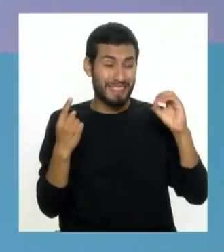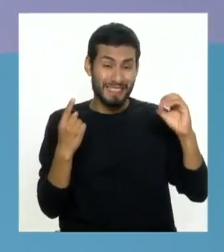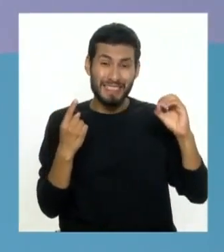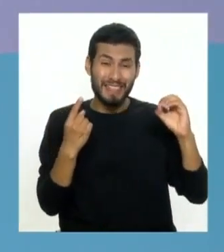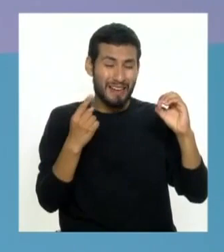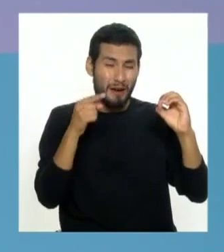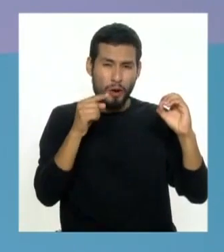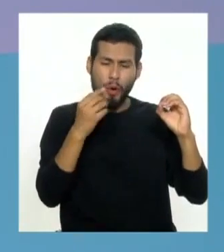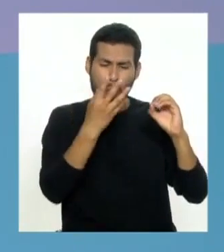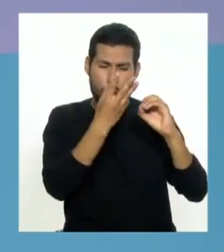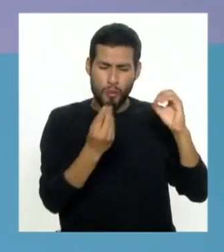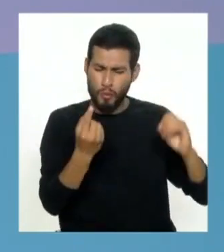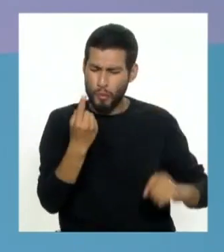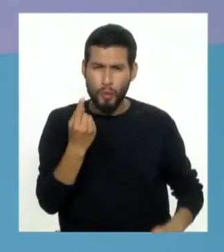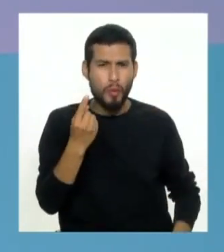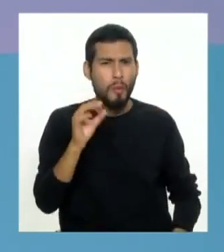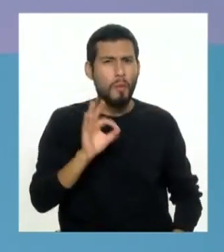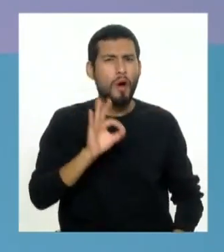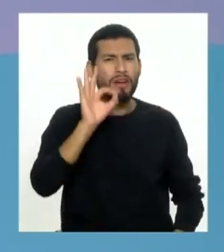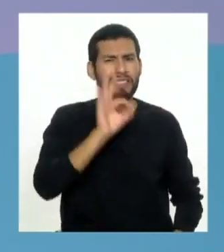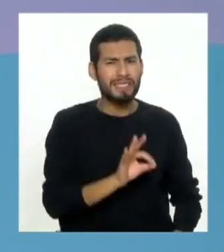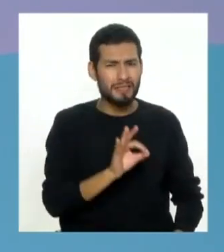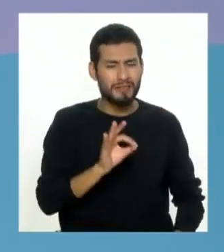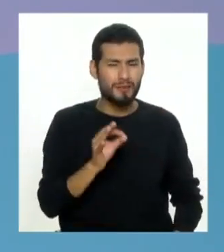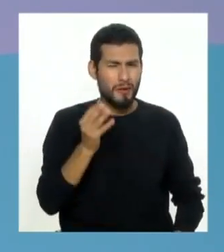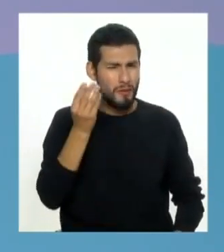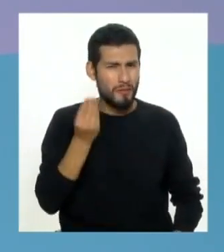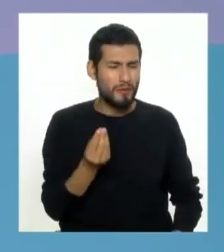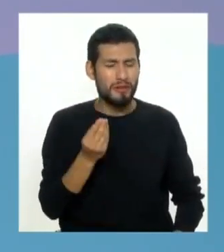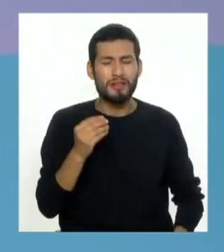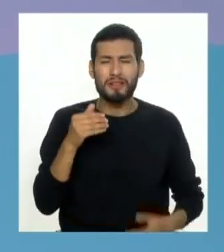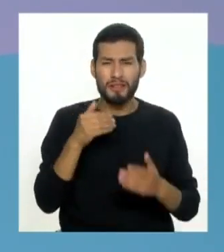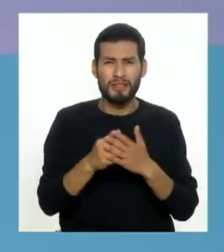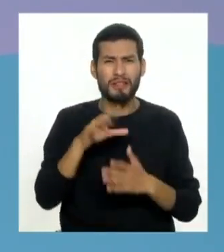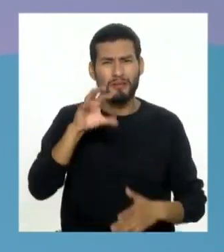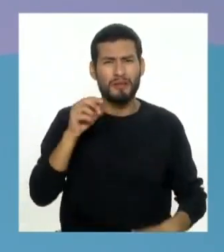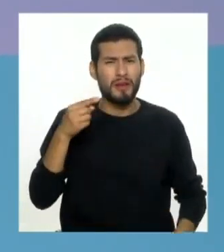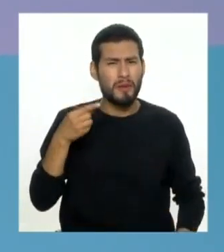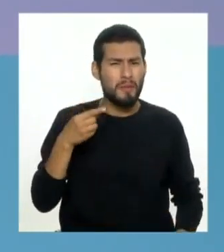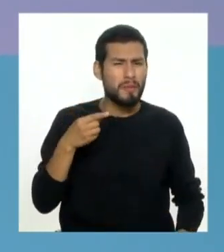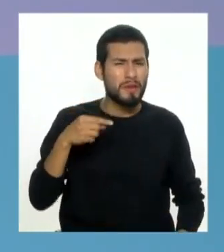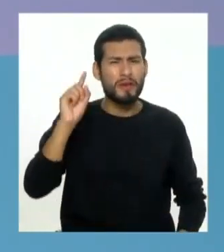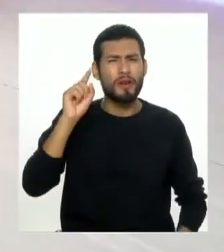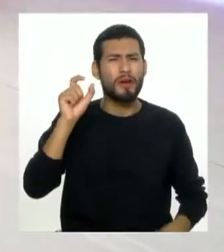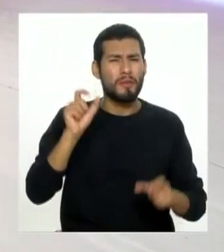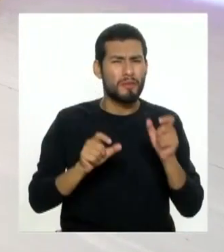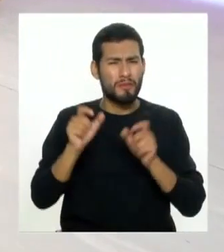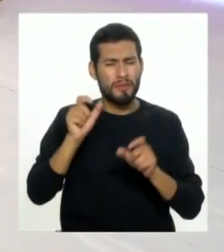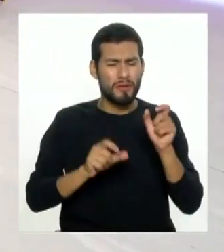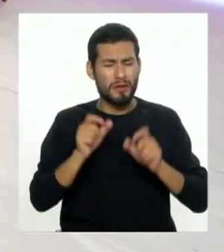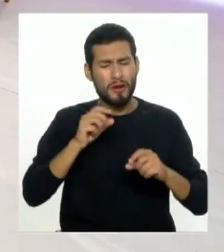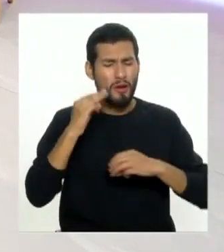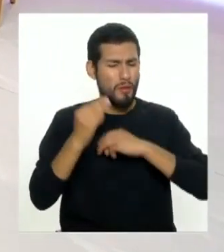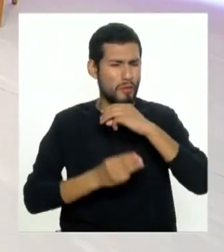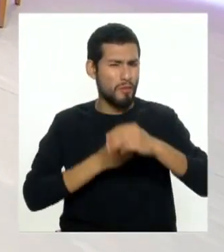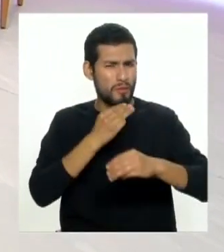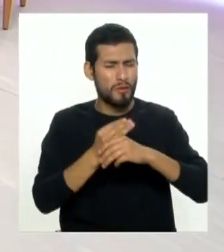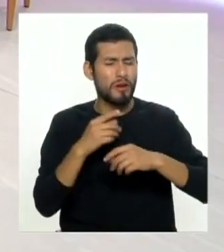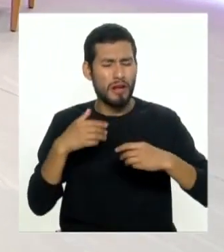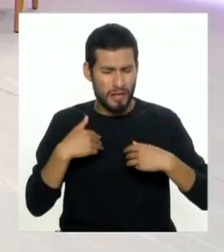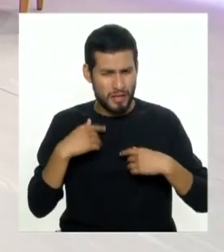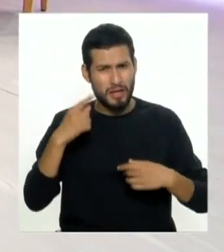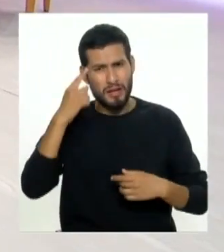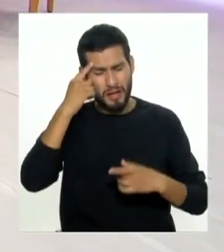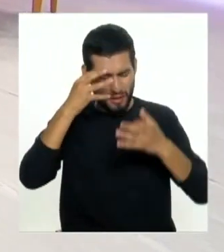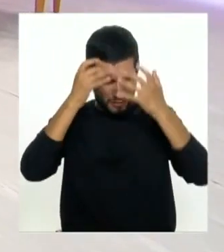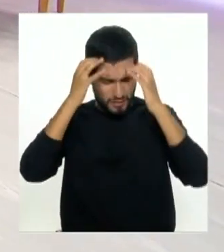de la población mundial tiene epilepsia. Cerca de 50 millones de personas en el mundo tienen epilepsia. Y esta enfermedad